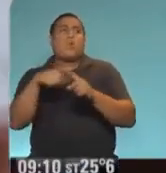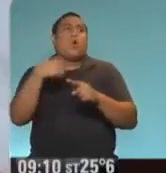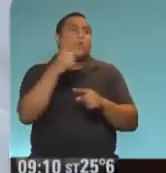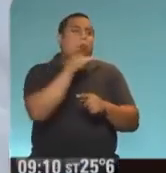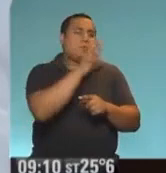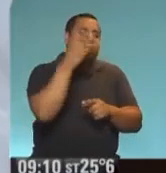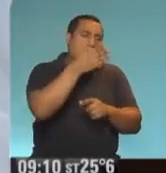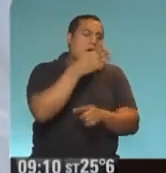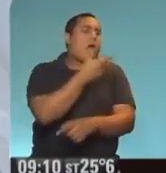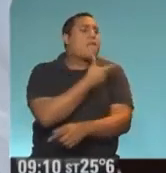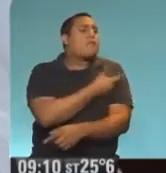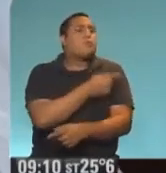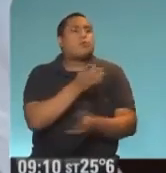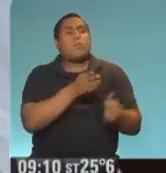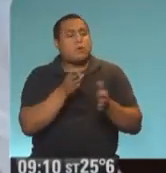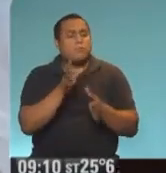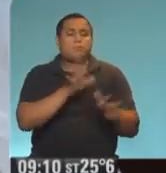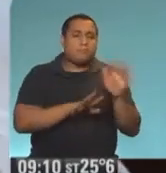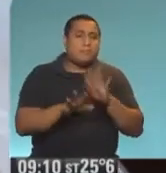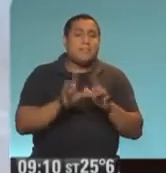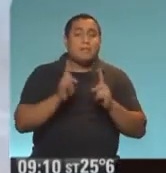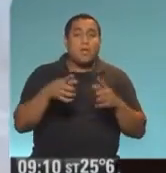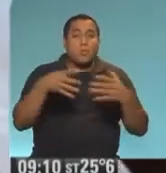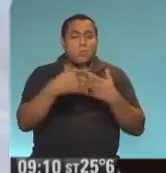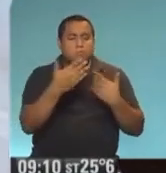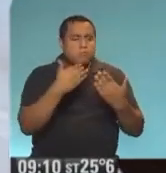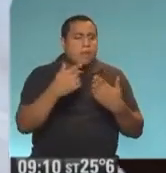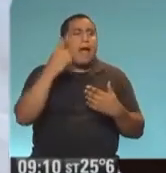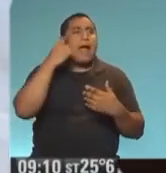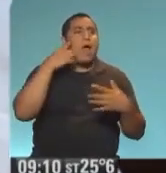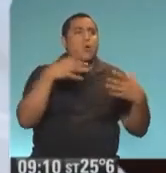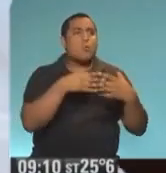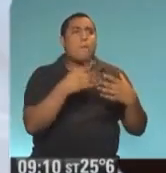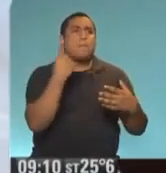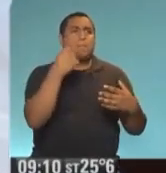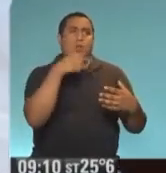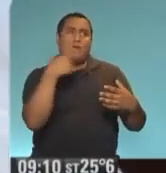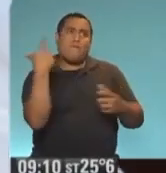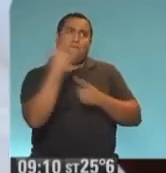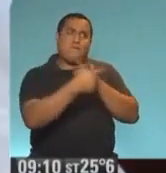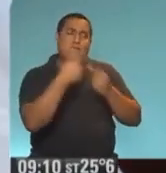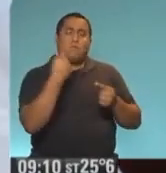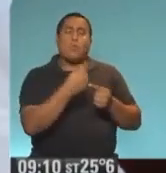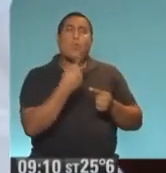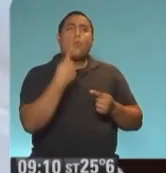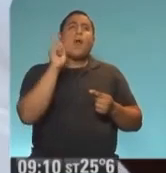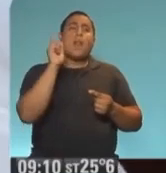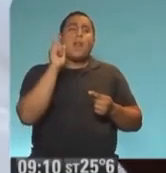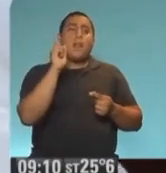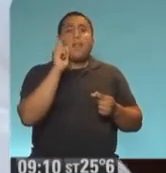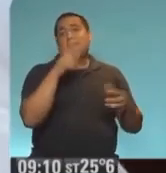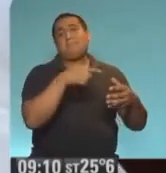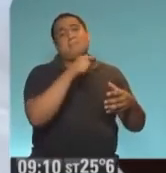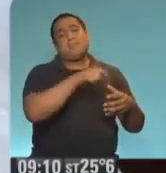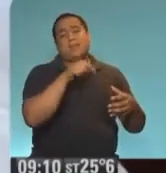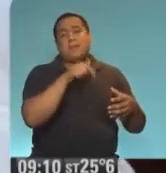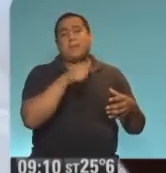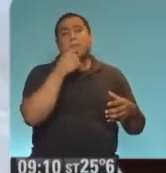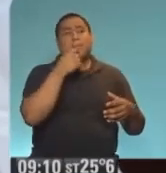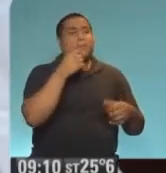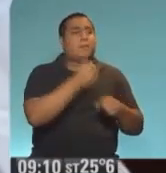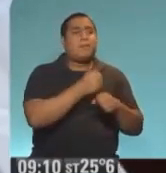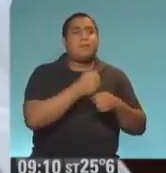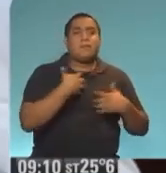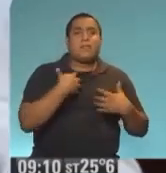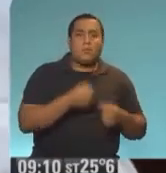surgió, ¿cuáles eran los grupos prioritarios? Los grupos prioritarios son los que tienen contacto con personas que deben ser atendidas, es decir, los trabajadores de